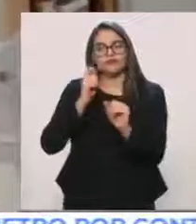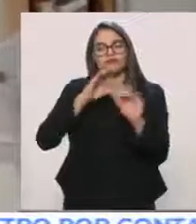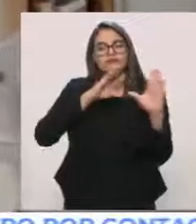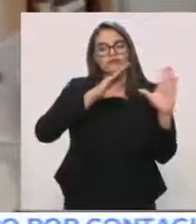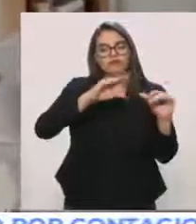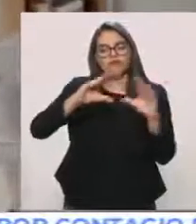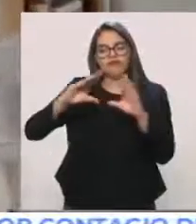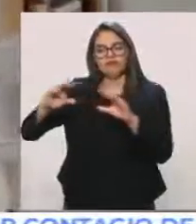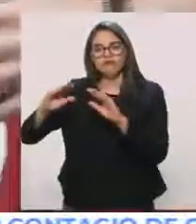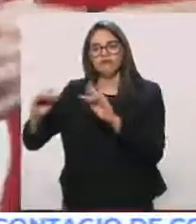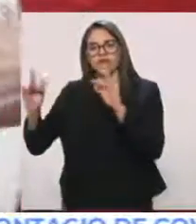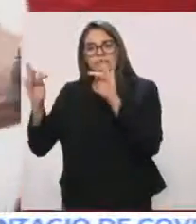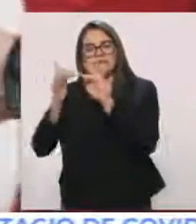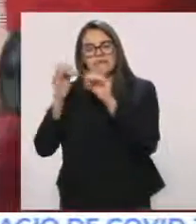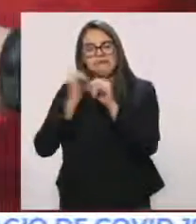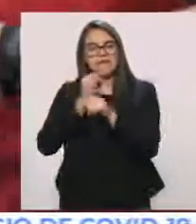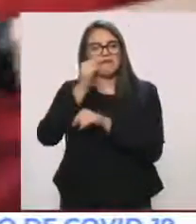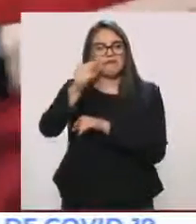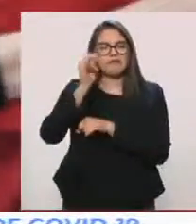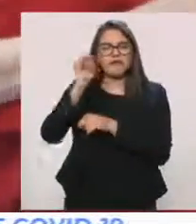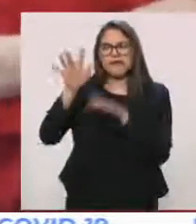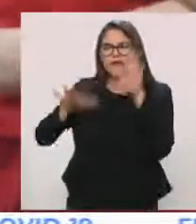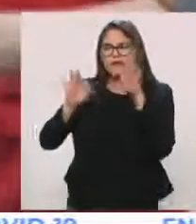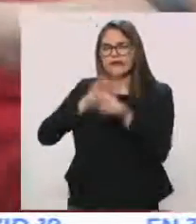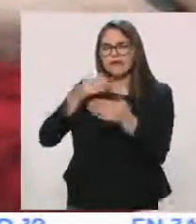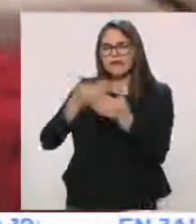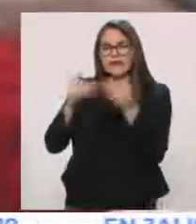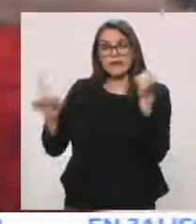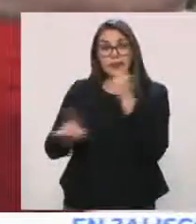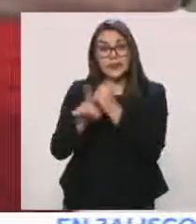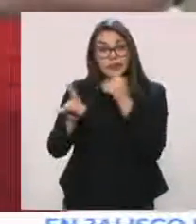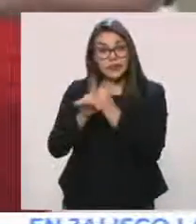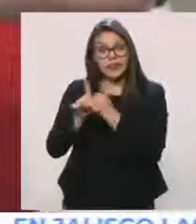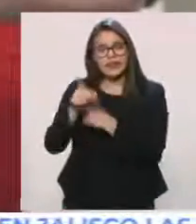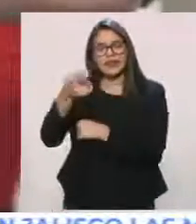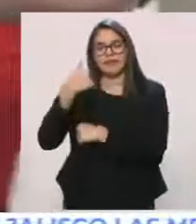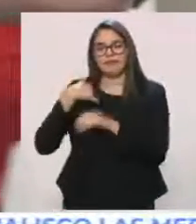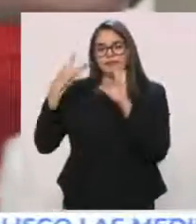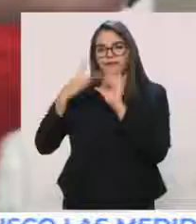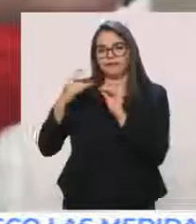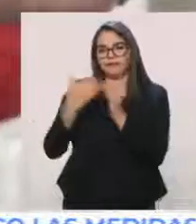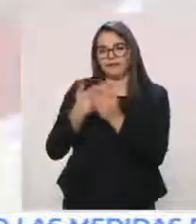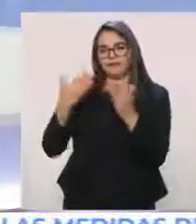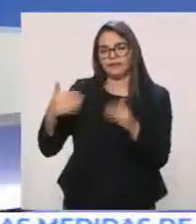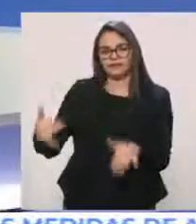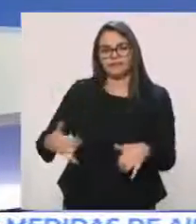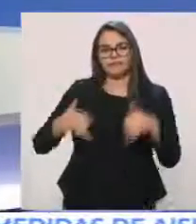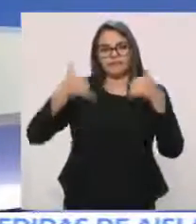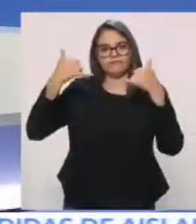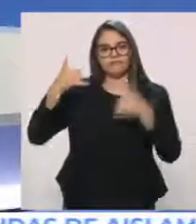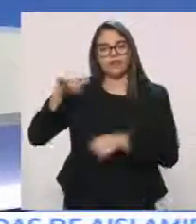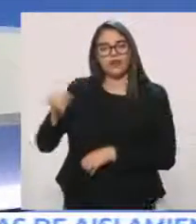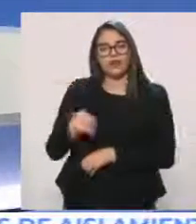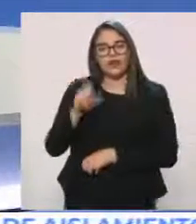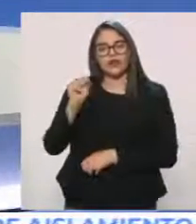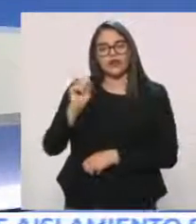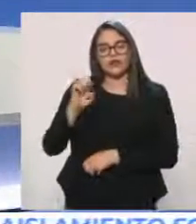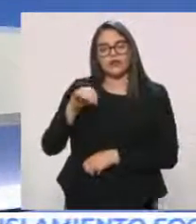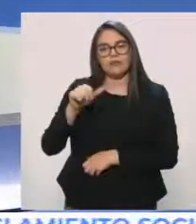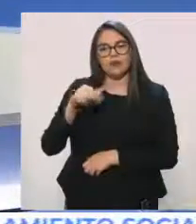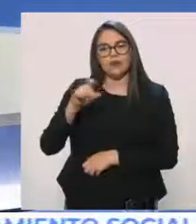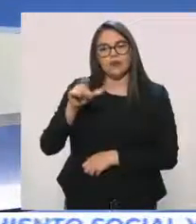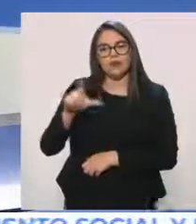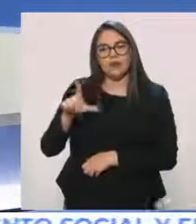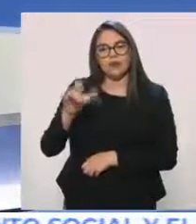para mantener su nivel de competitividad en esta contingencia. Para explicarnos este mecanismo tenemos en la línea telefónica a José Manuel López Campos. Él